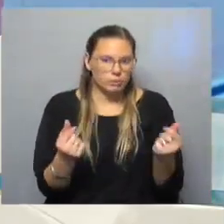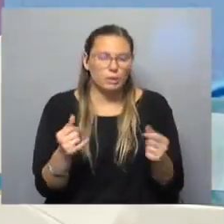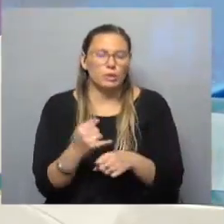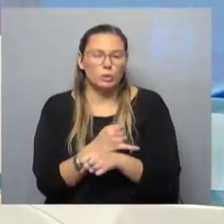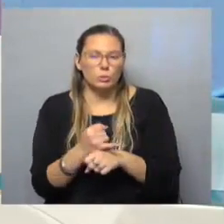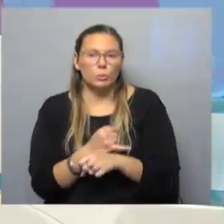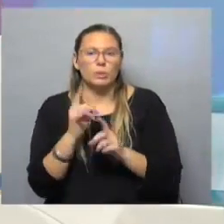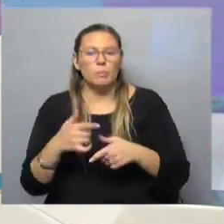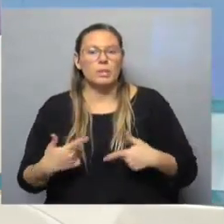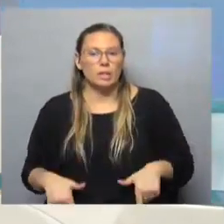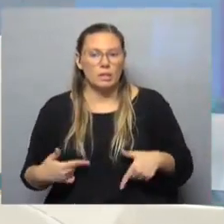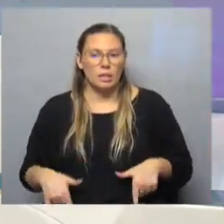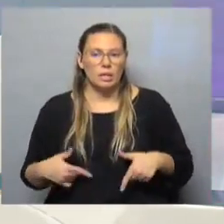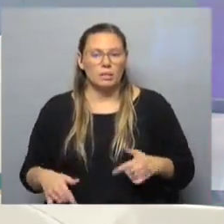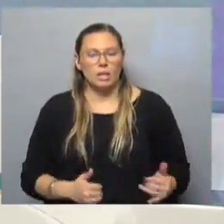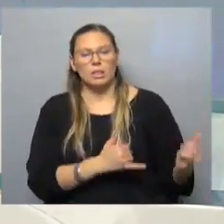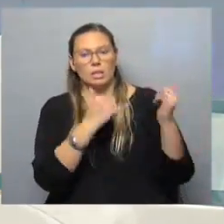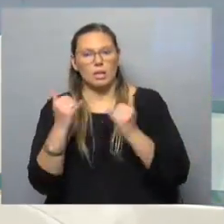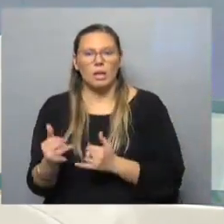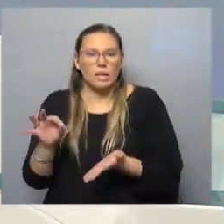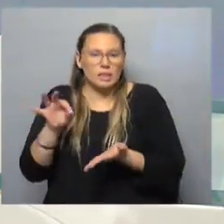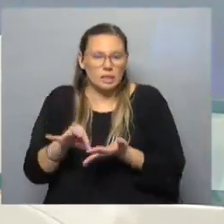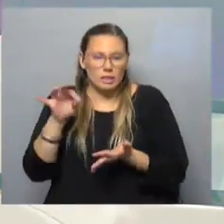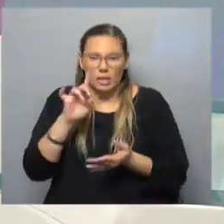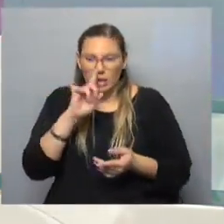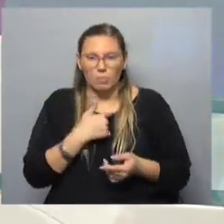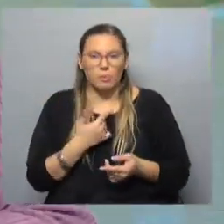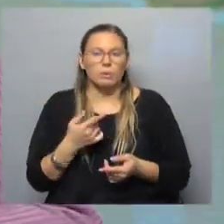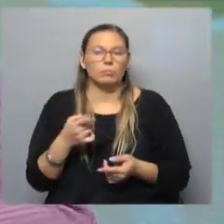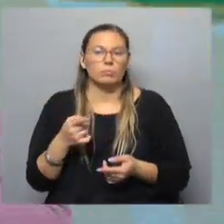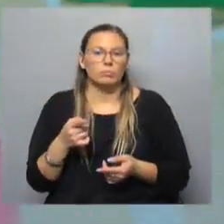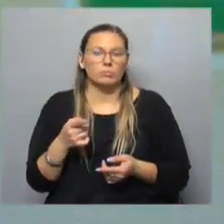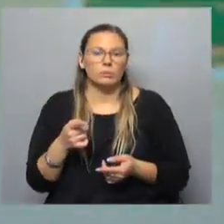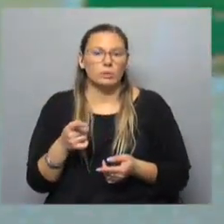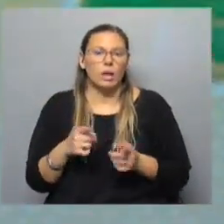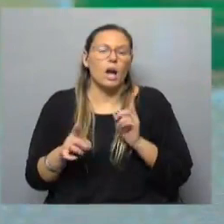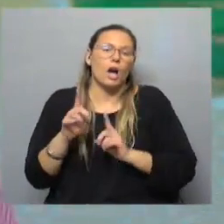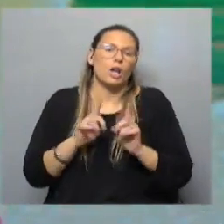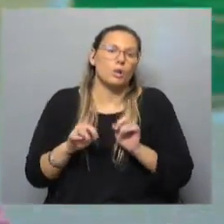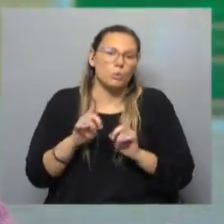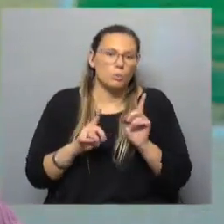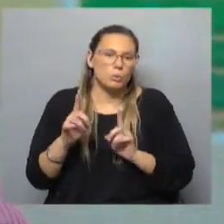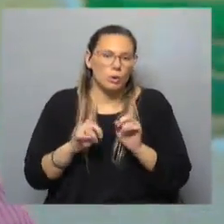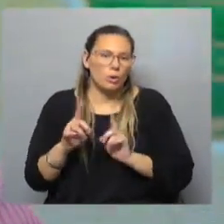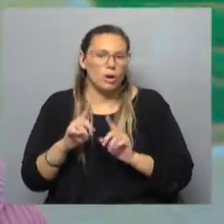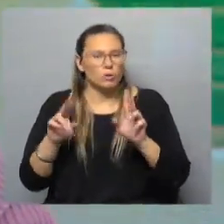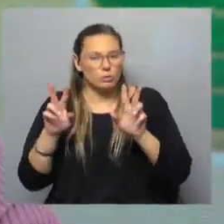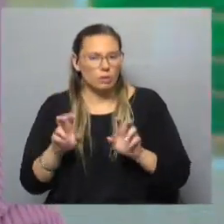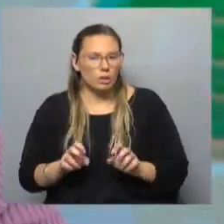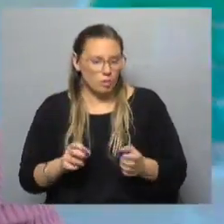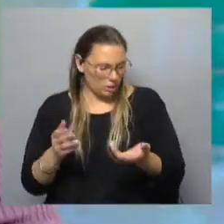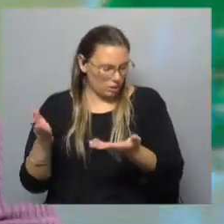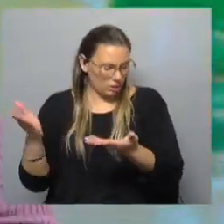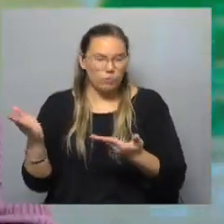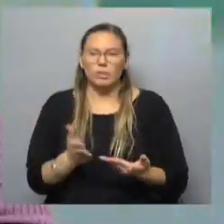bueno, por ejemplo, la intendencia, que hizo durante todo el día test rápidos. Pero bueno, esos, algunos hay un picadito de algunas cositas que los